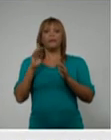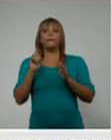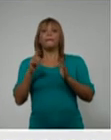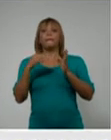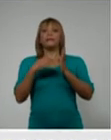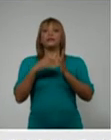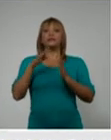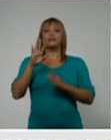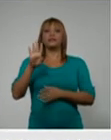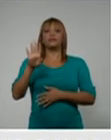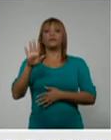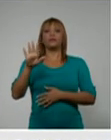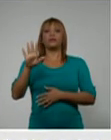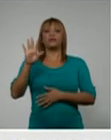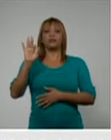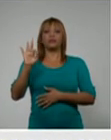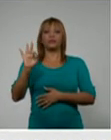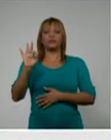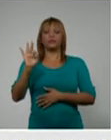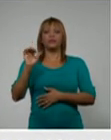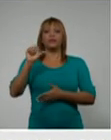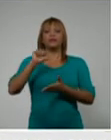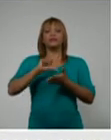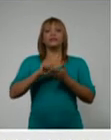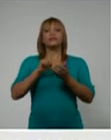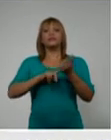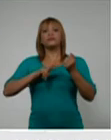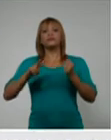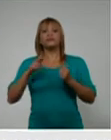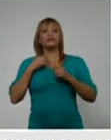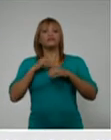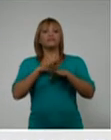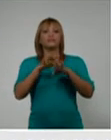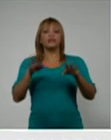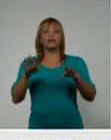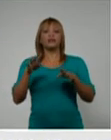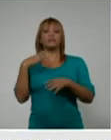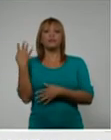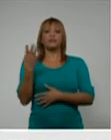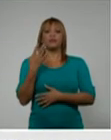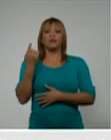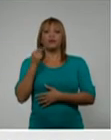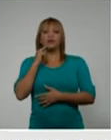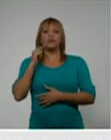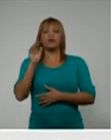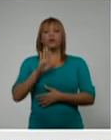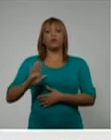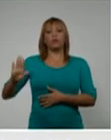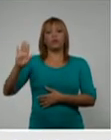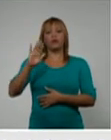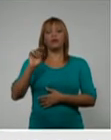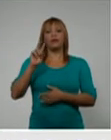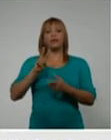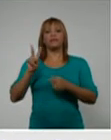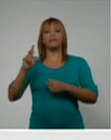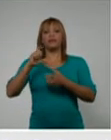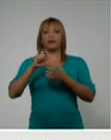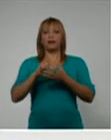1.058, en los de los Centros Provinciales de Higiene, Epidemiología y Microbiología de Villa Clara,